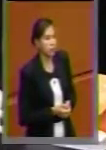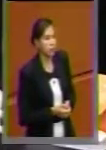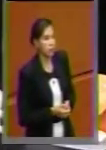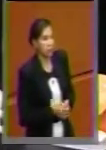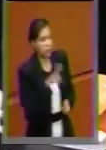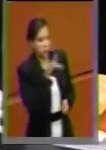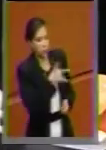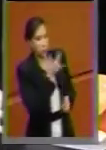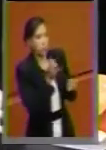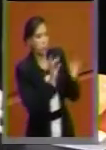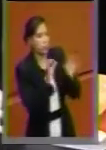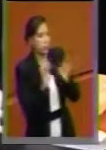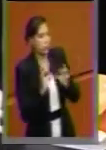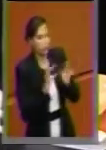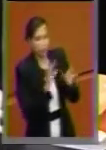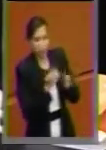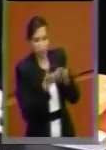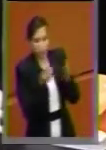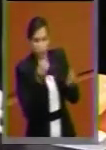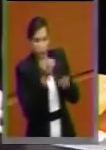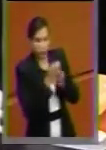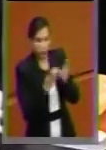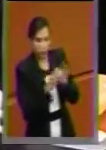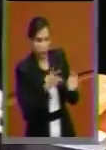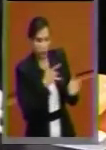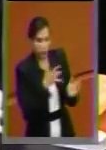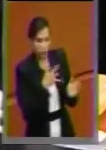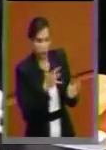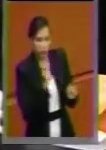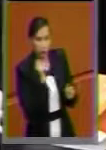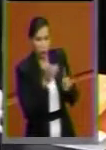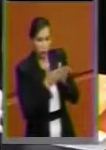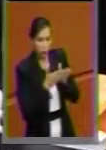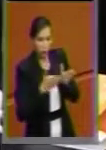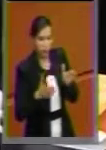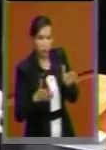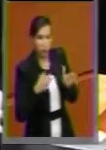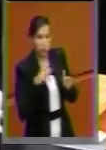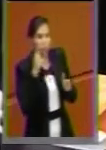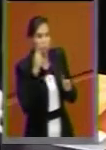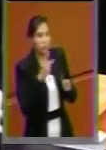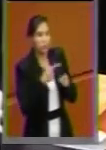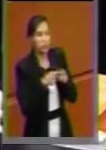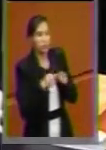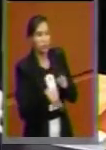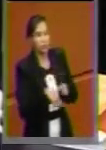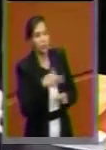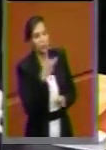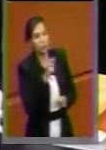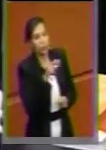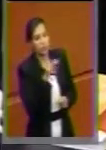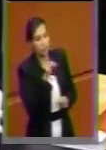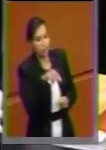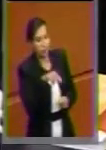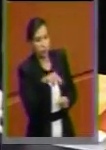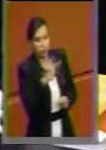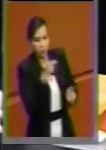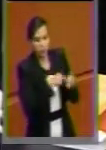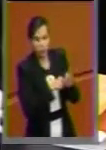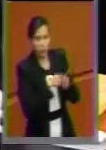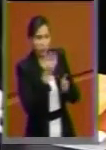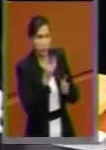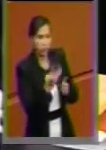fue lamentable celebró y muchos celebramos acá me tocó ir a chile en el 2003